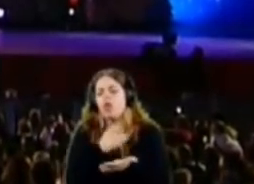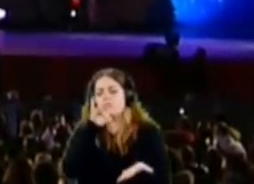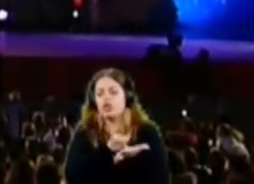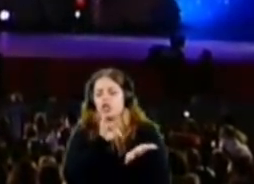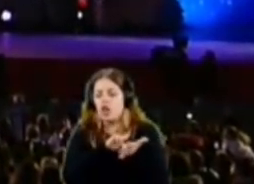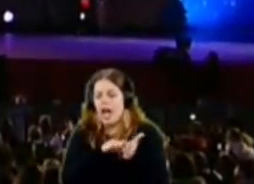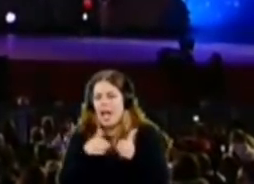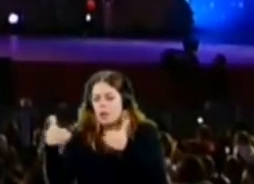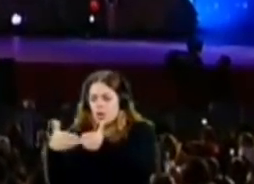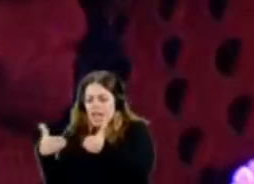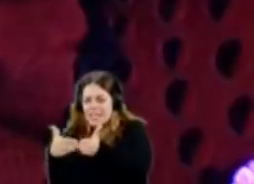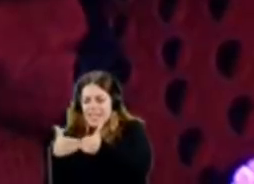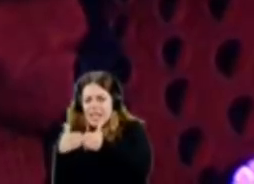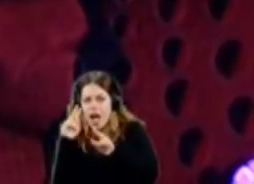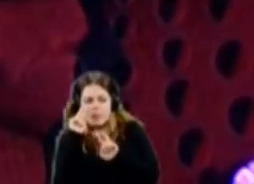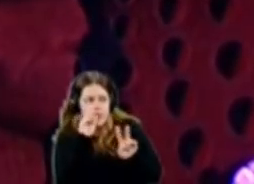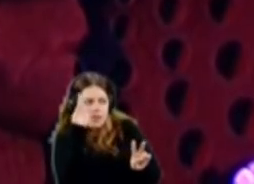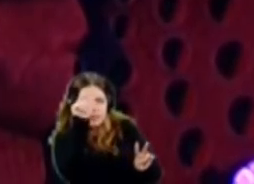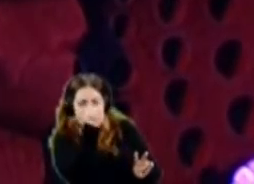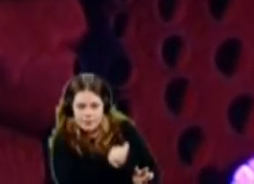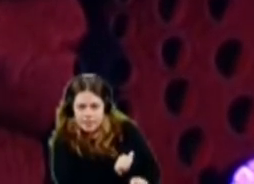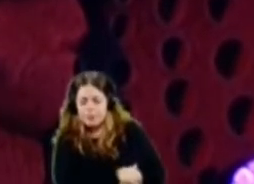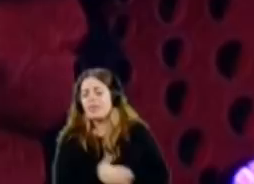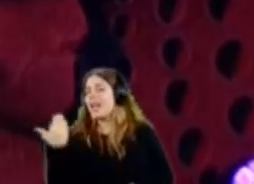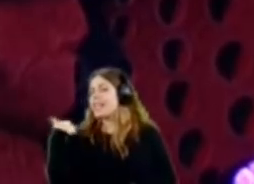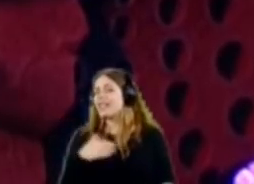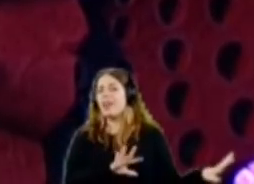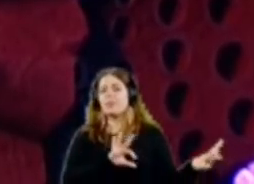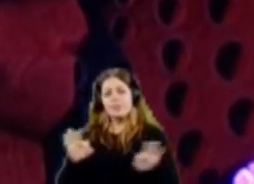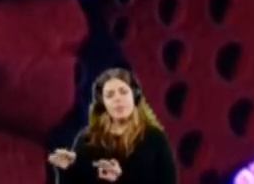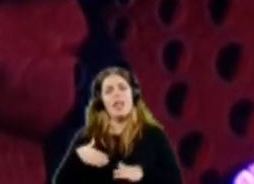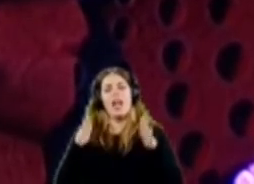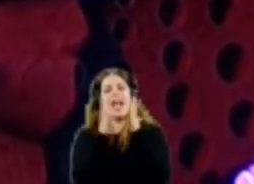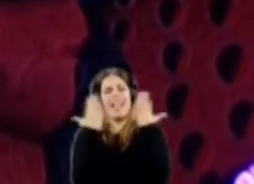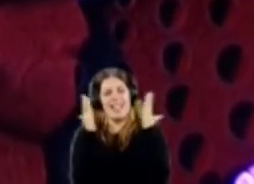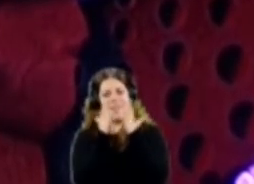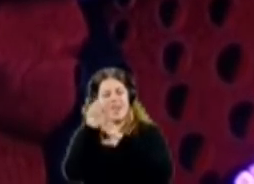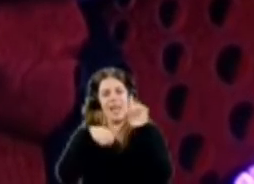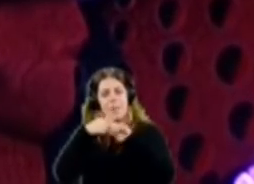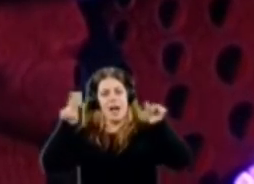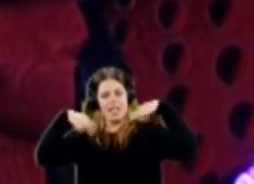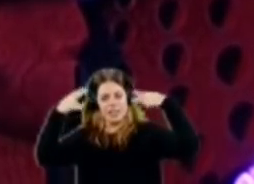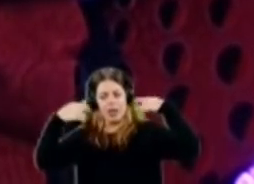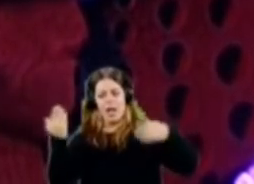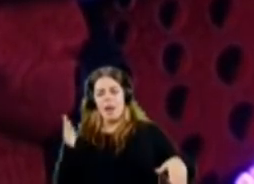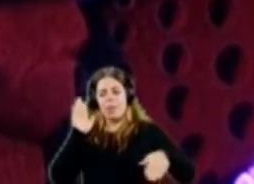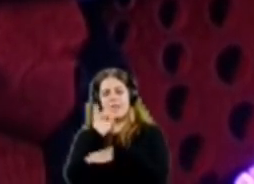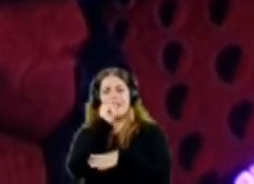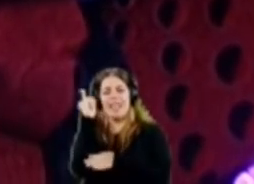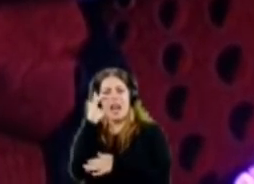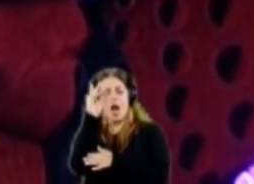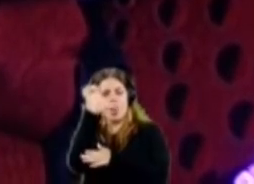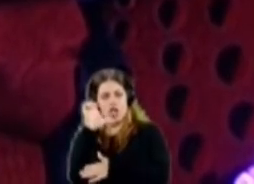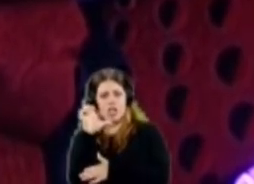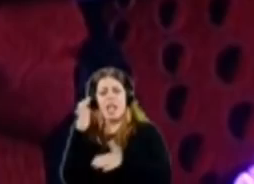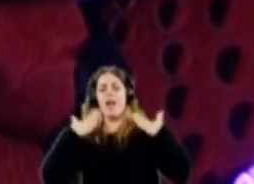un reconocimiento. Listos estamos, por lo tanto, Librería Tagoror y Restaurante Cotillo La Vaca Azul presentan a José Alcides Piñero Palma. La